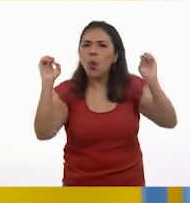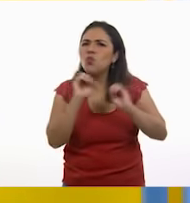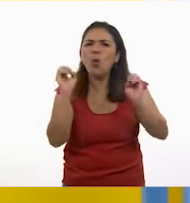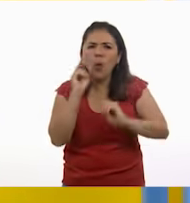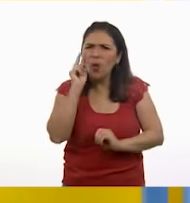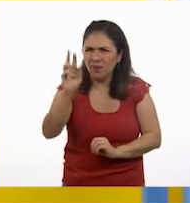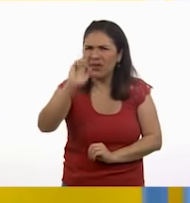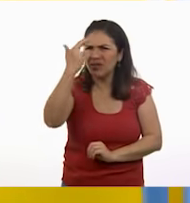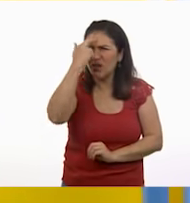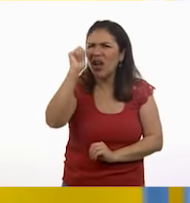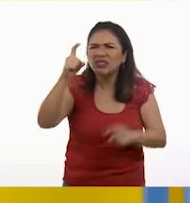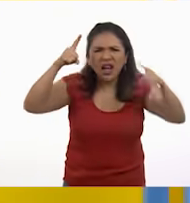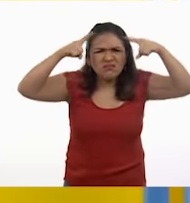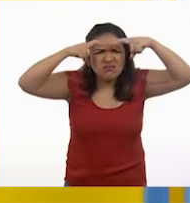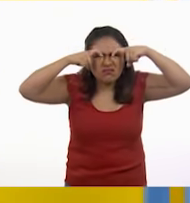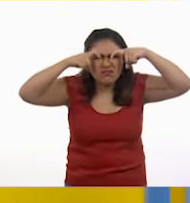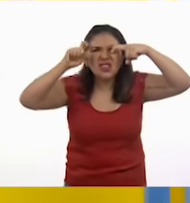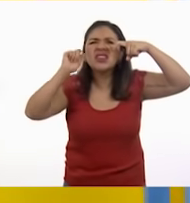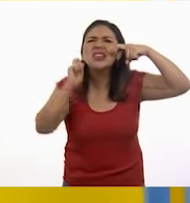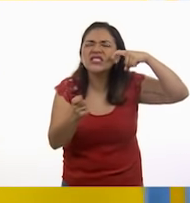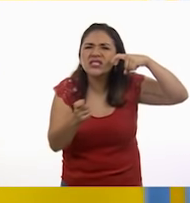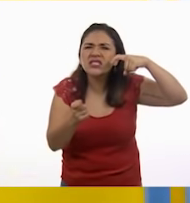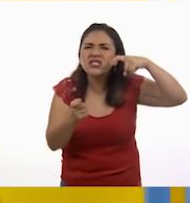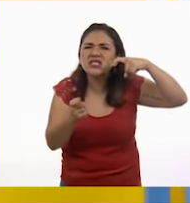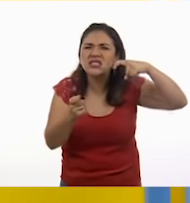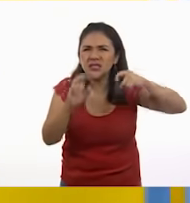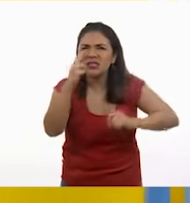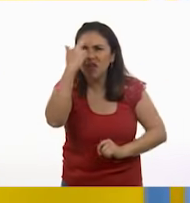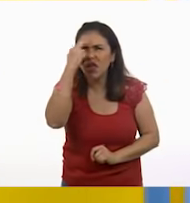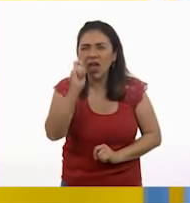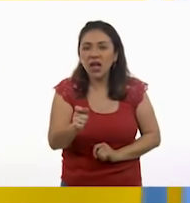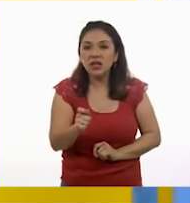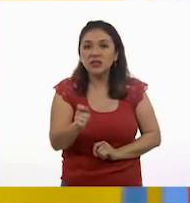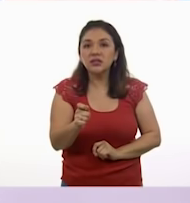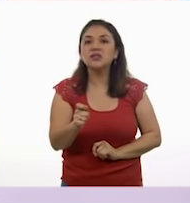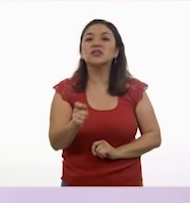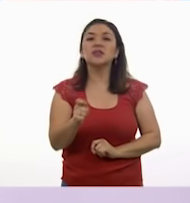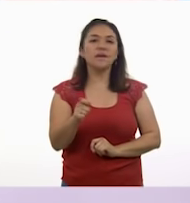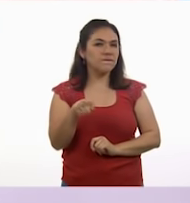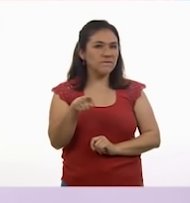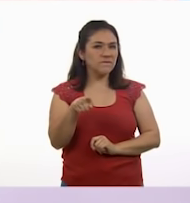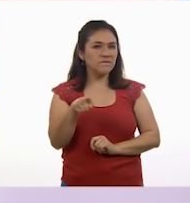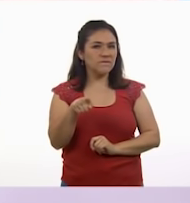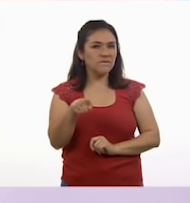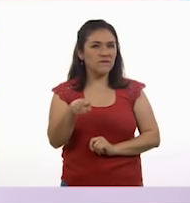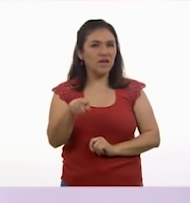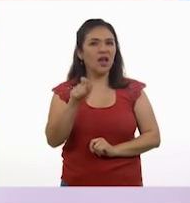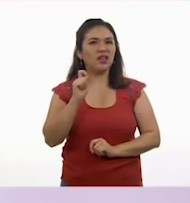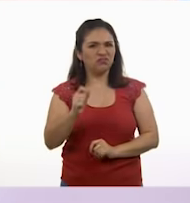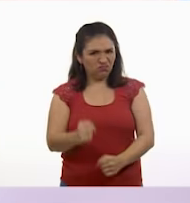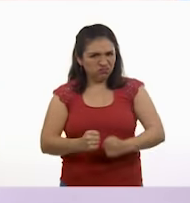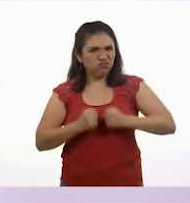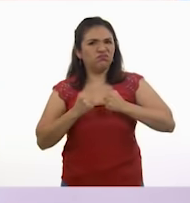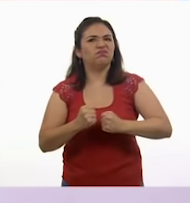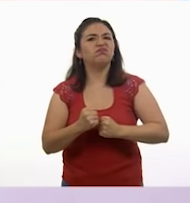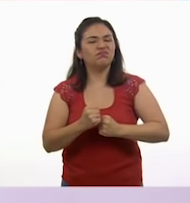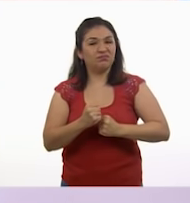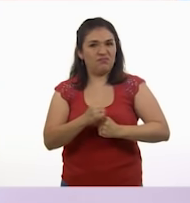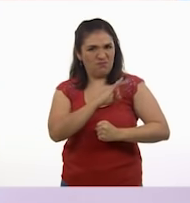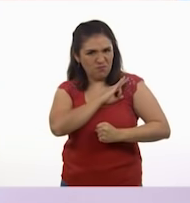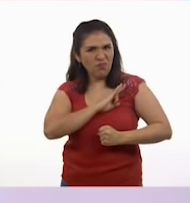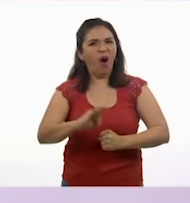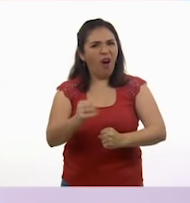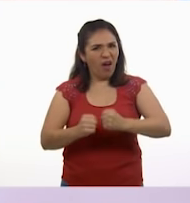funcionar acuerdas que era este camino será de era poder era poder exactamente